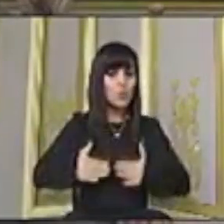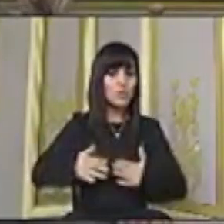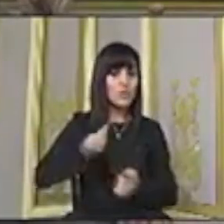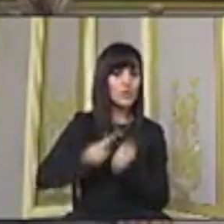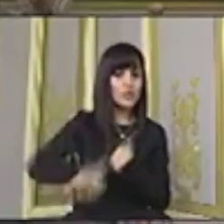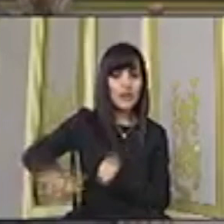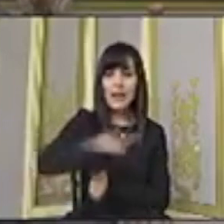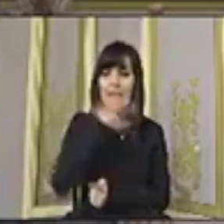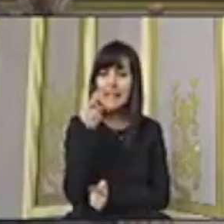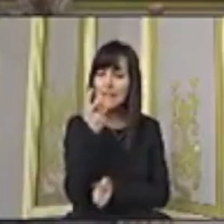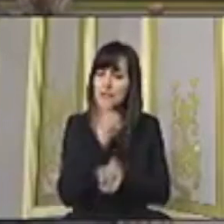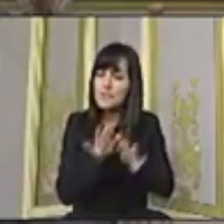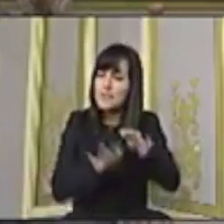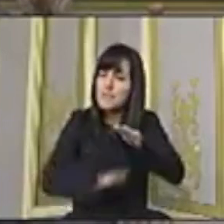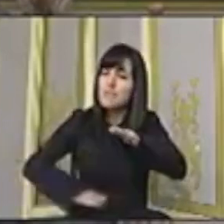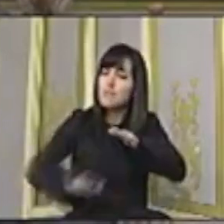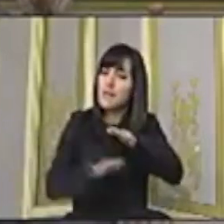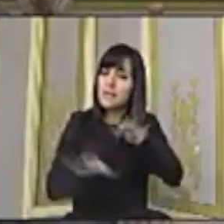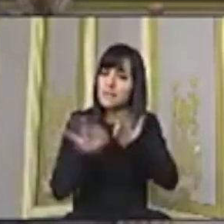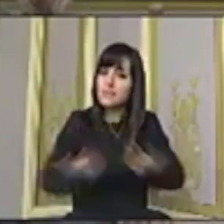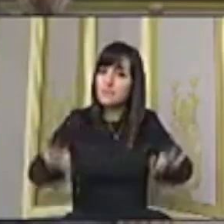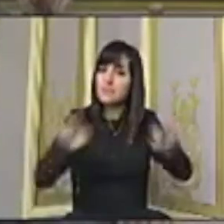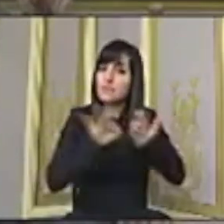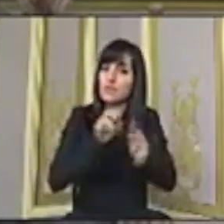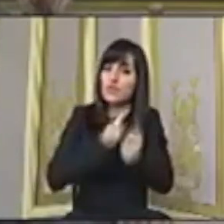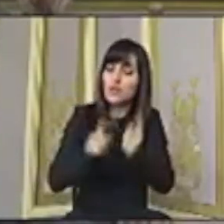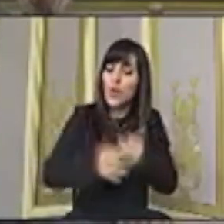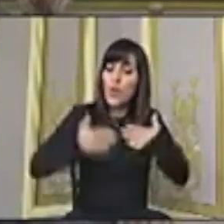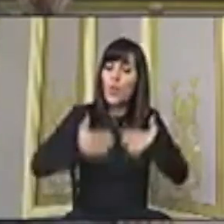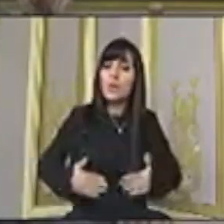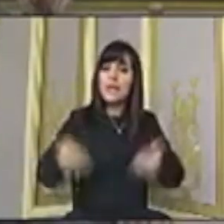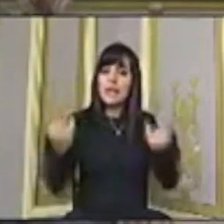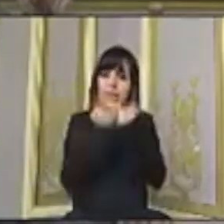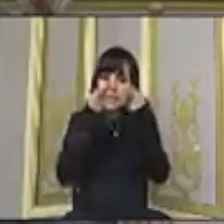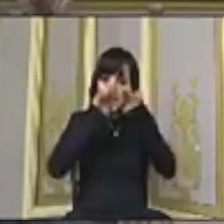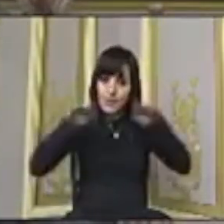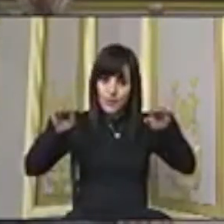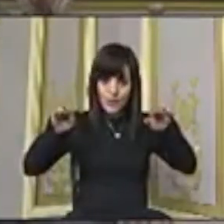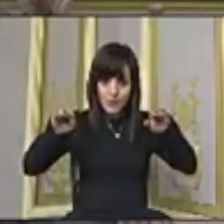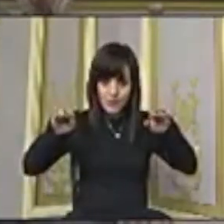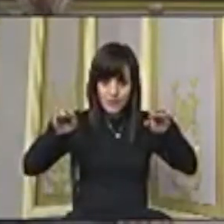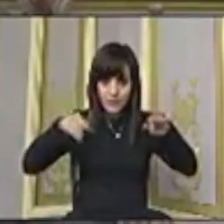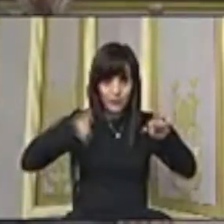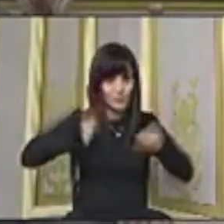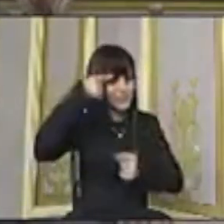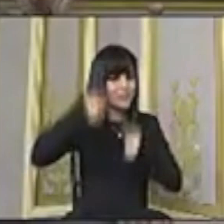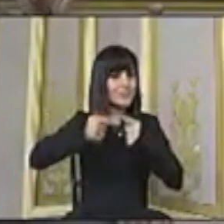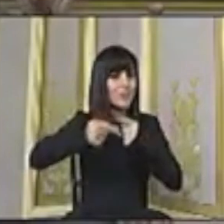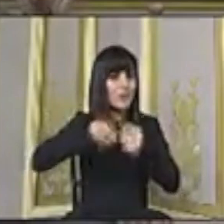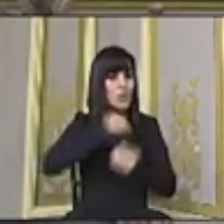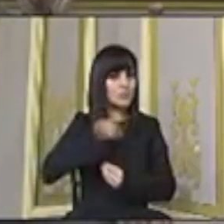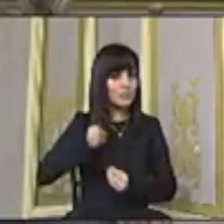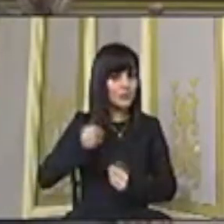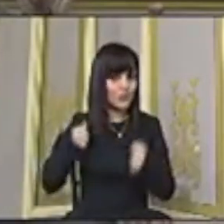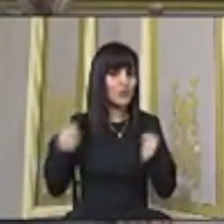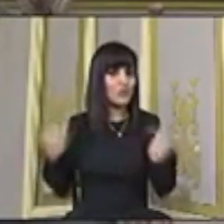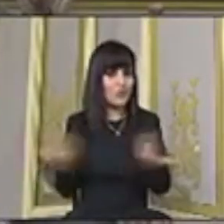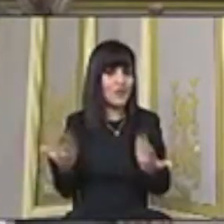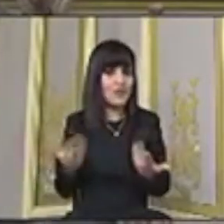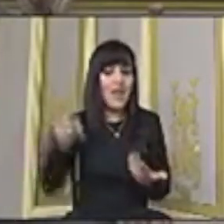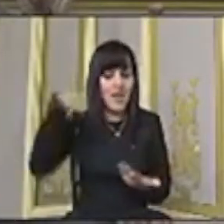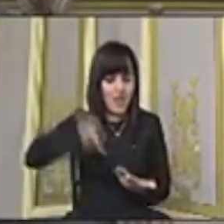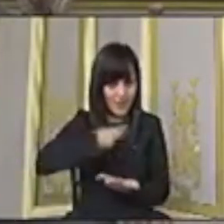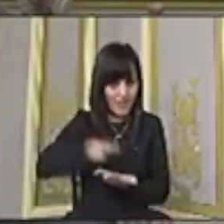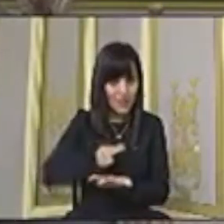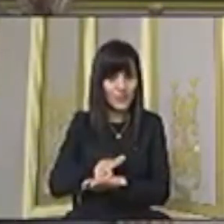base para alcanzar una sociedad más justa e igualitaria. Creo en el compromiso que hice con esta